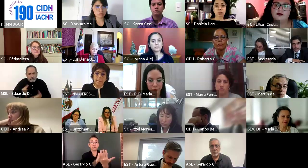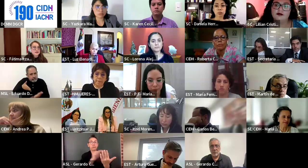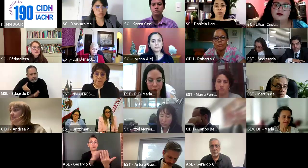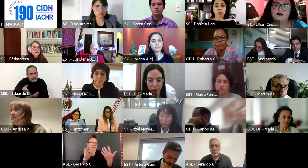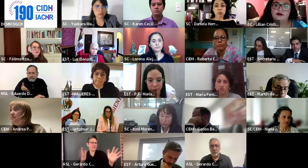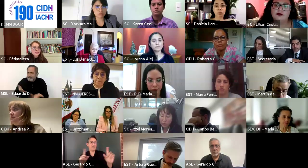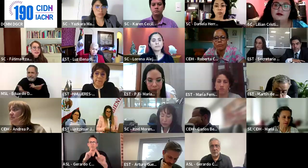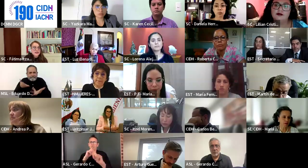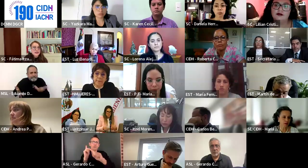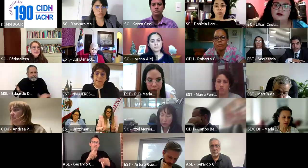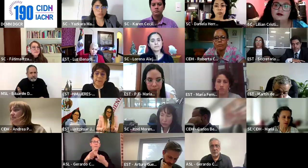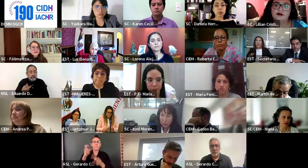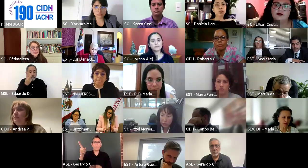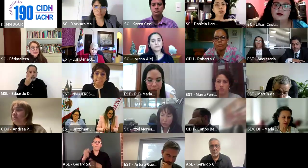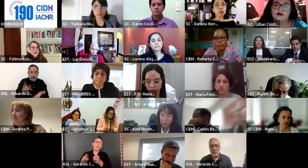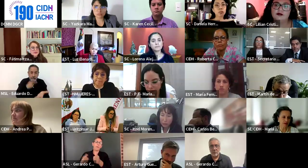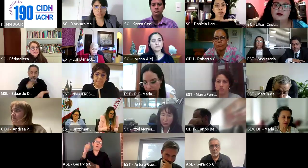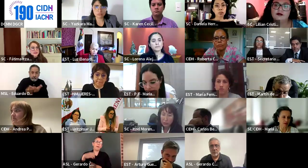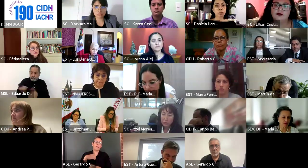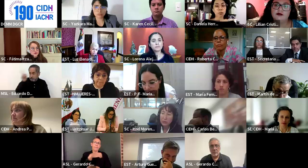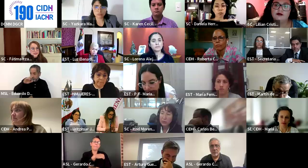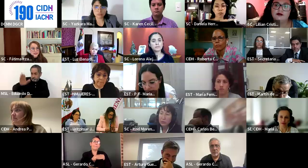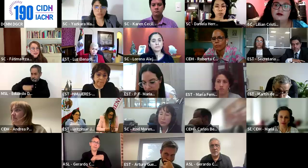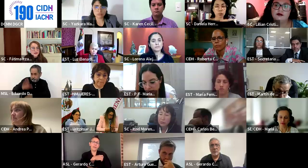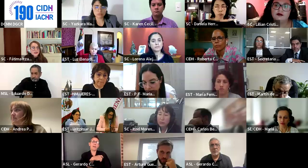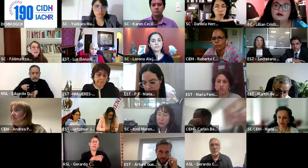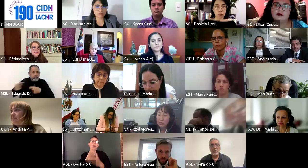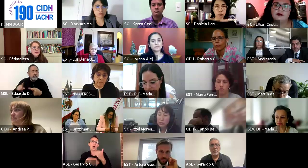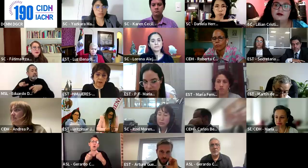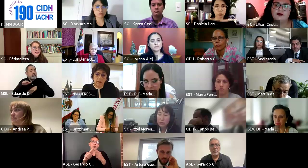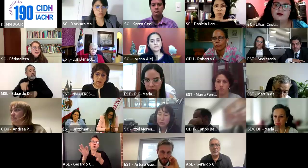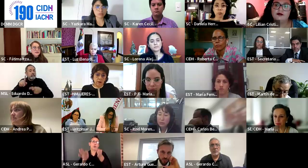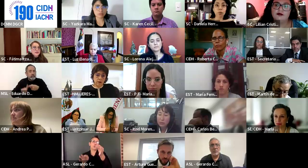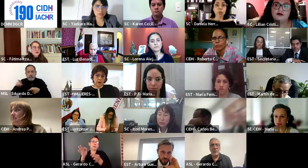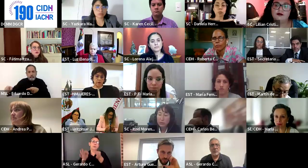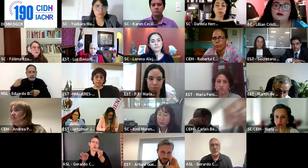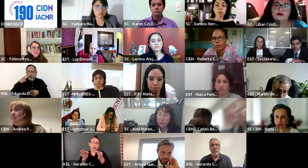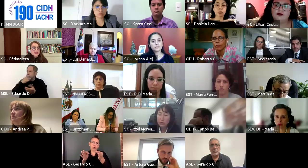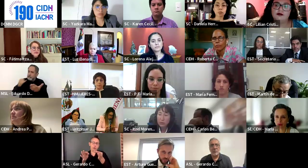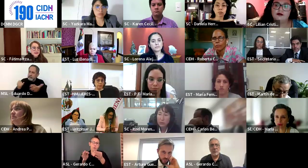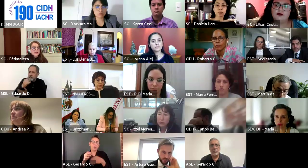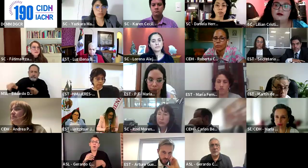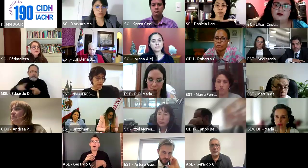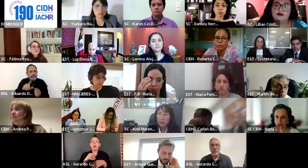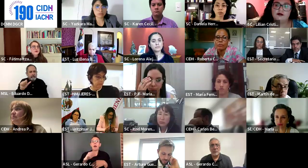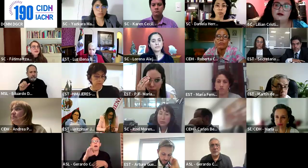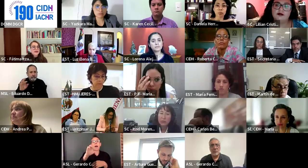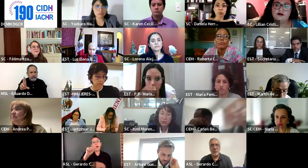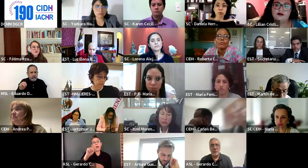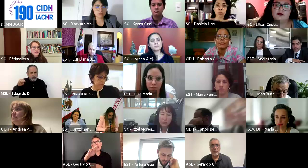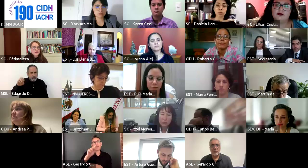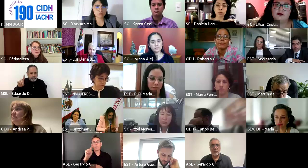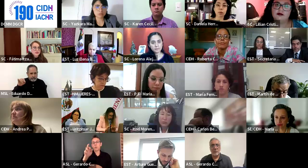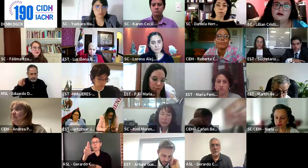que se han recibido del Comité en materia de capacidad jurídica. Por el caso de Arturo Medina Vela, por